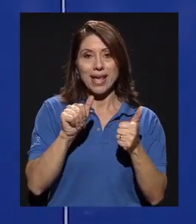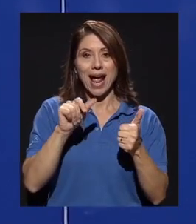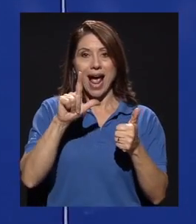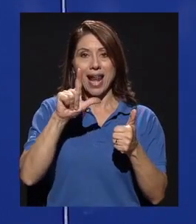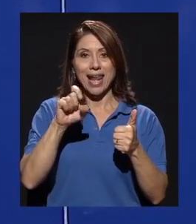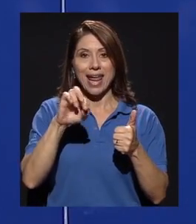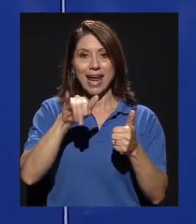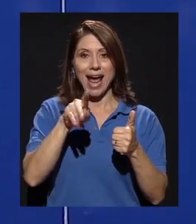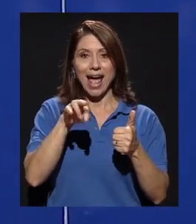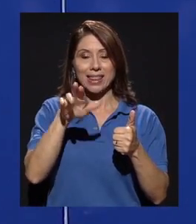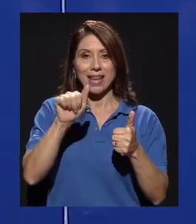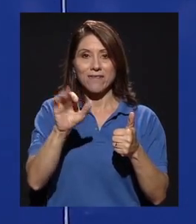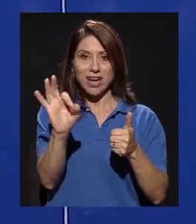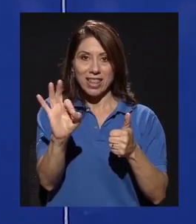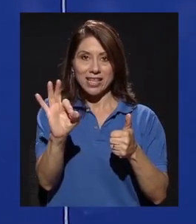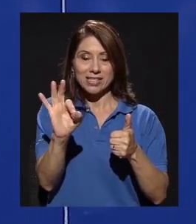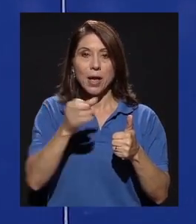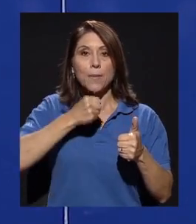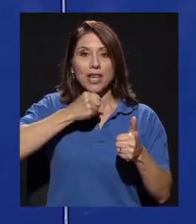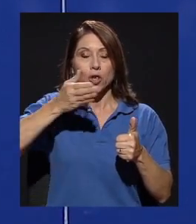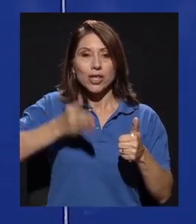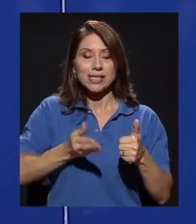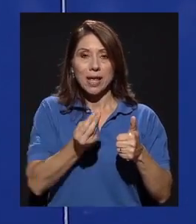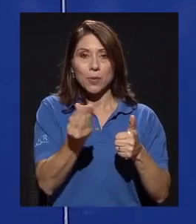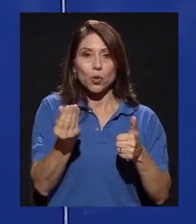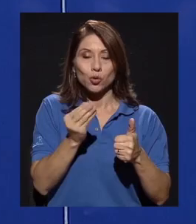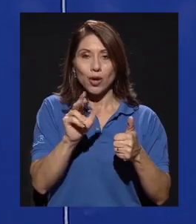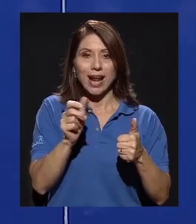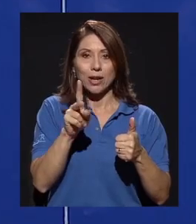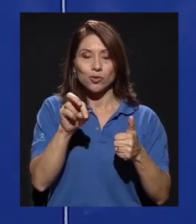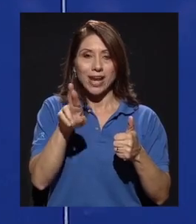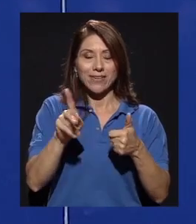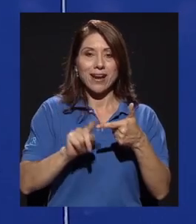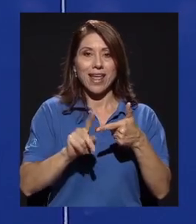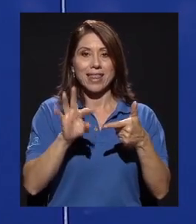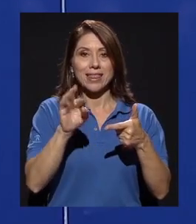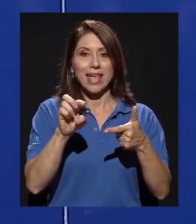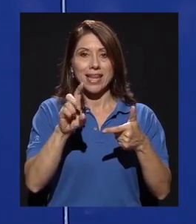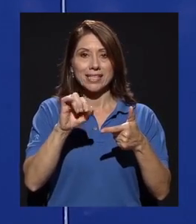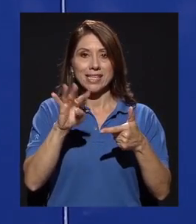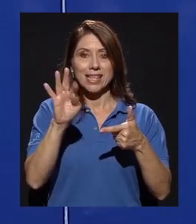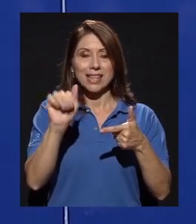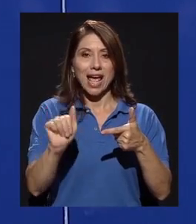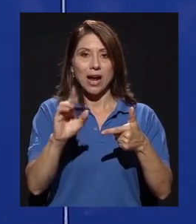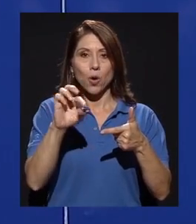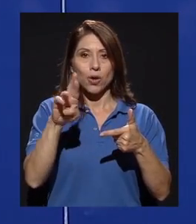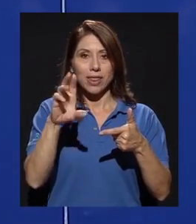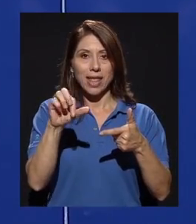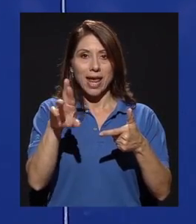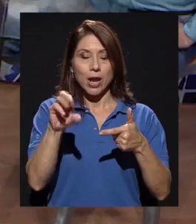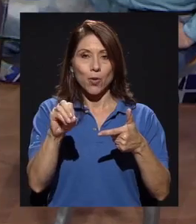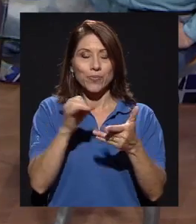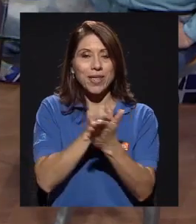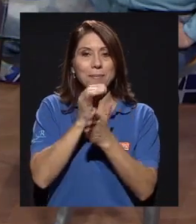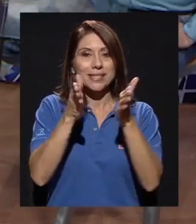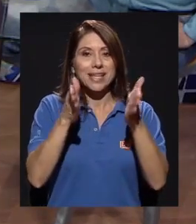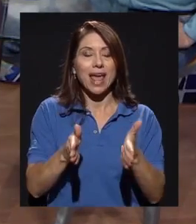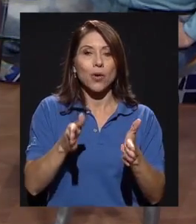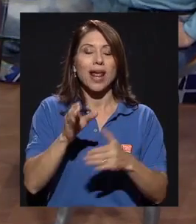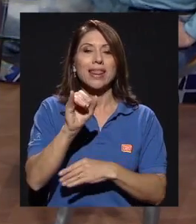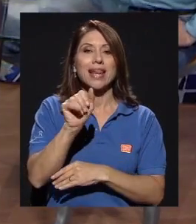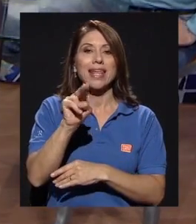Alejandra Fernández periodista y productora del Canal ucr y Teresita Cordero investigadora del inie de la ucr